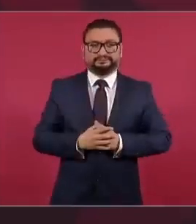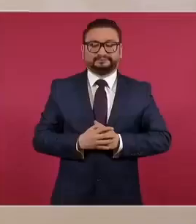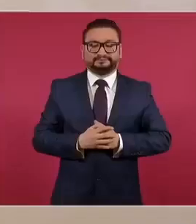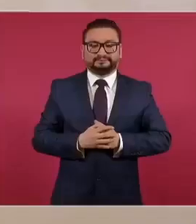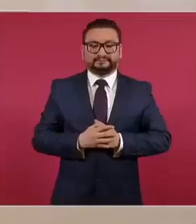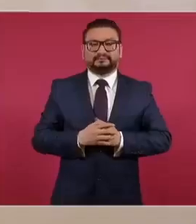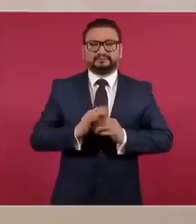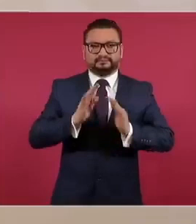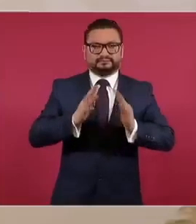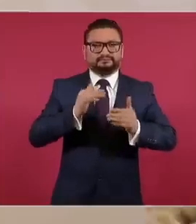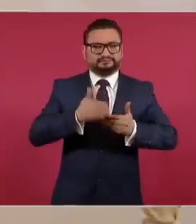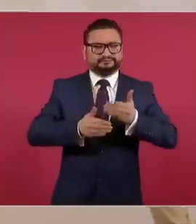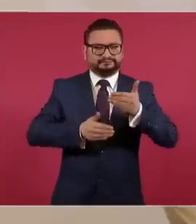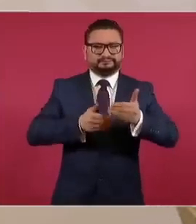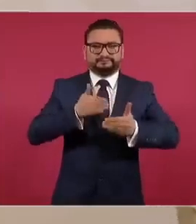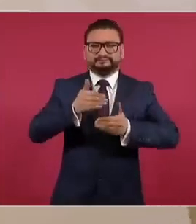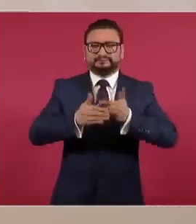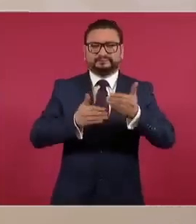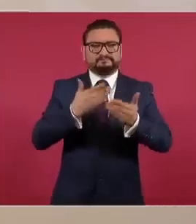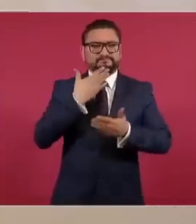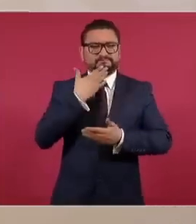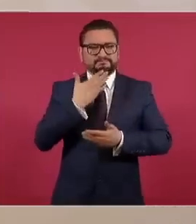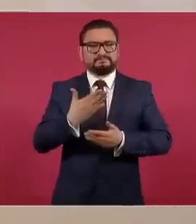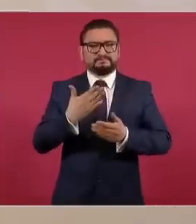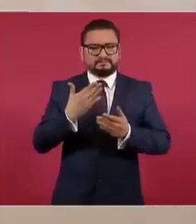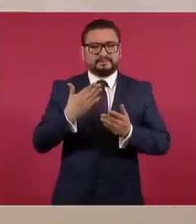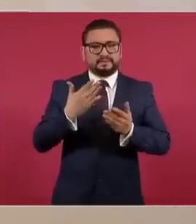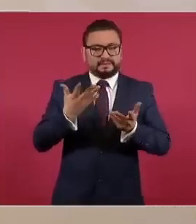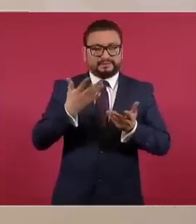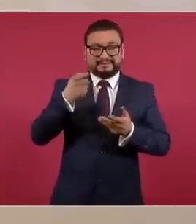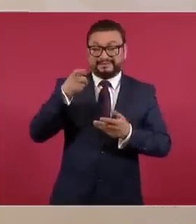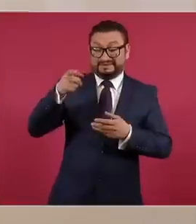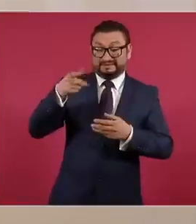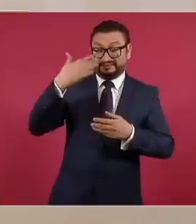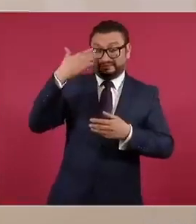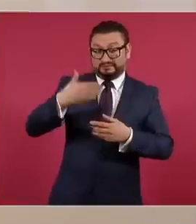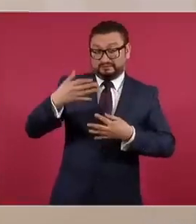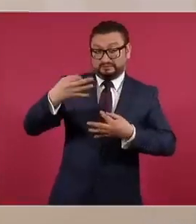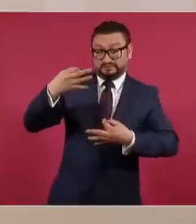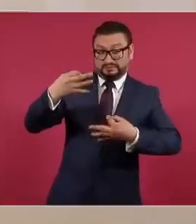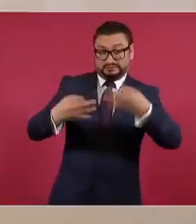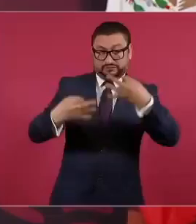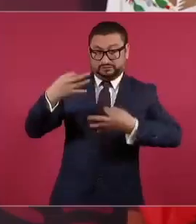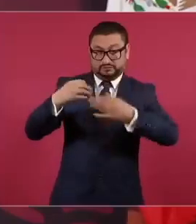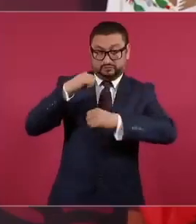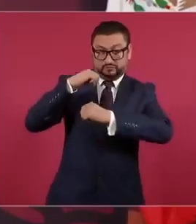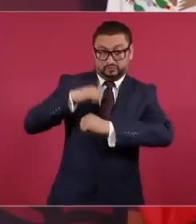Se ha ido avanzando bastante en el Poder Legislativo,